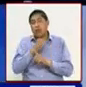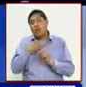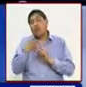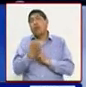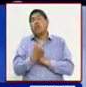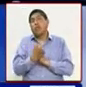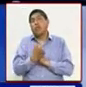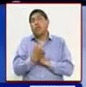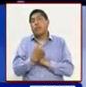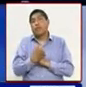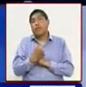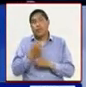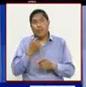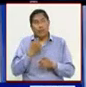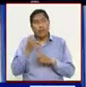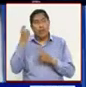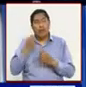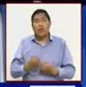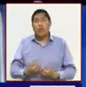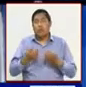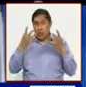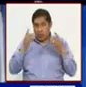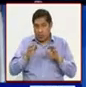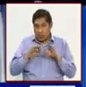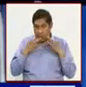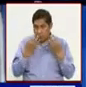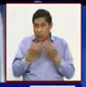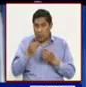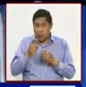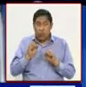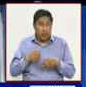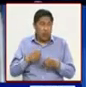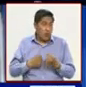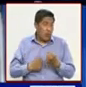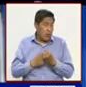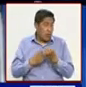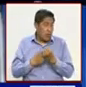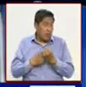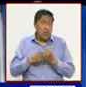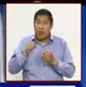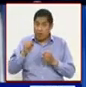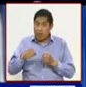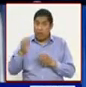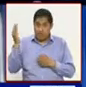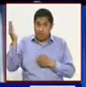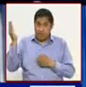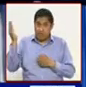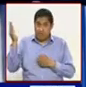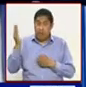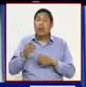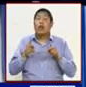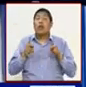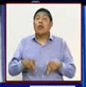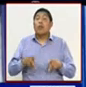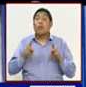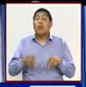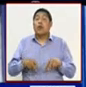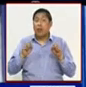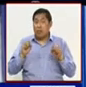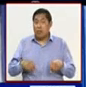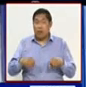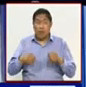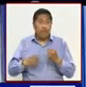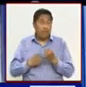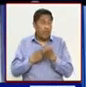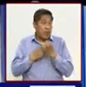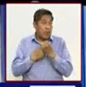hechos de tránsito que lastiman a muchas familias. Usted puede colaborar, si tenemos el dato, sí, ahí está, para que la gente pueda